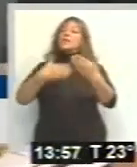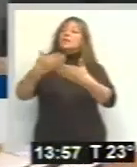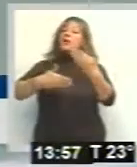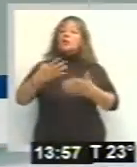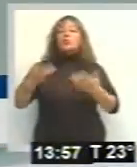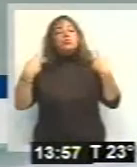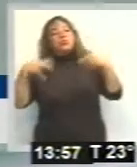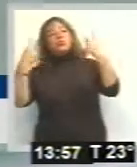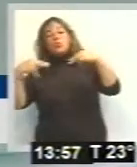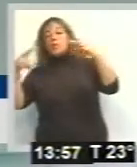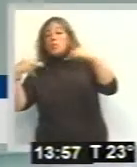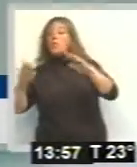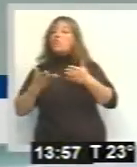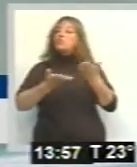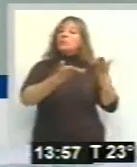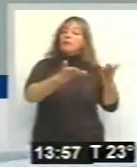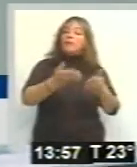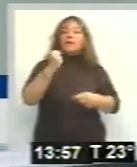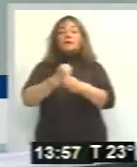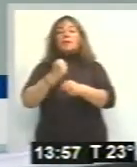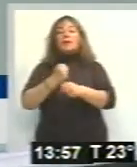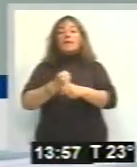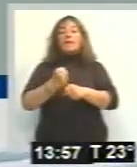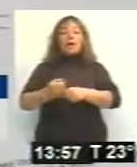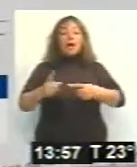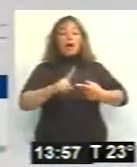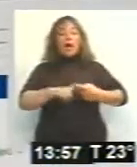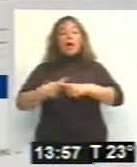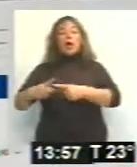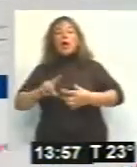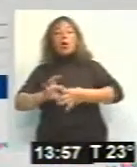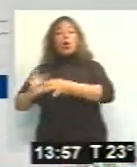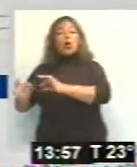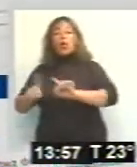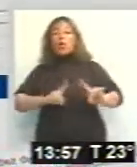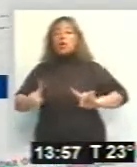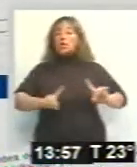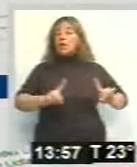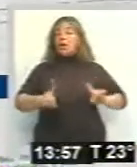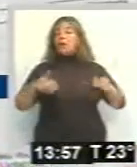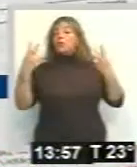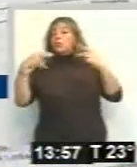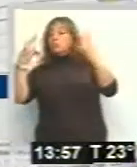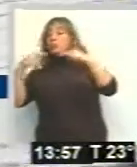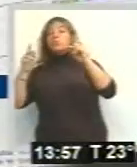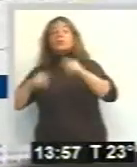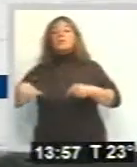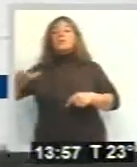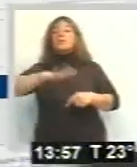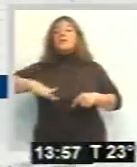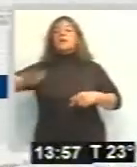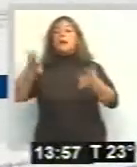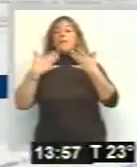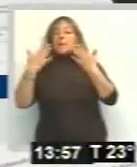programa que se trabaja en forma coordinada a través de la Subsecretaría de Financiamiento, tanto el Ministerio de Cultura y Turismo y también el Ministerio de Ambiente. En este